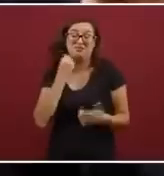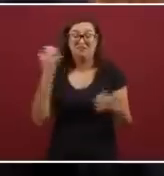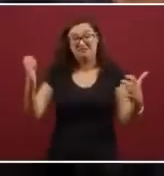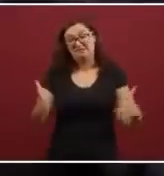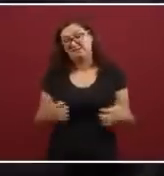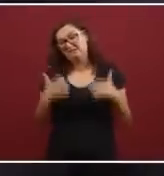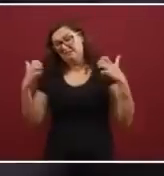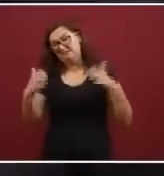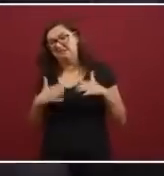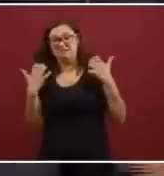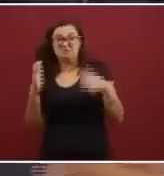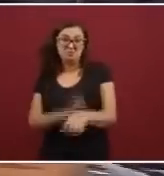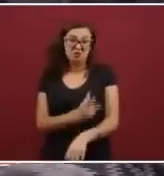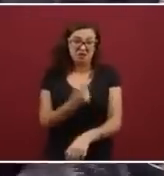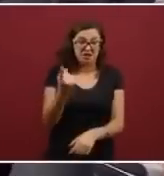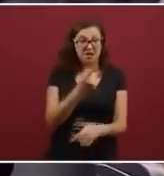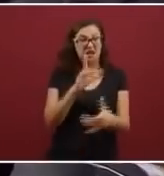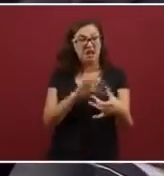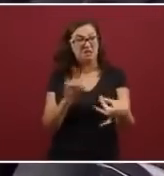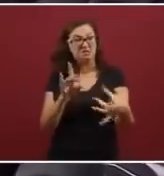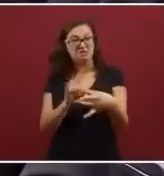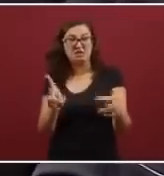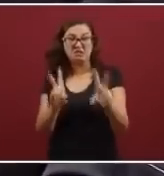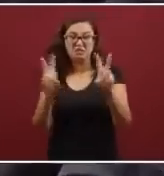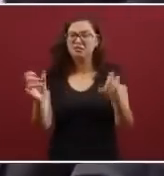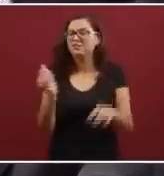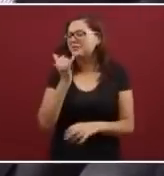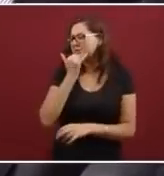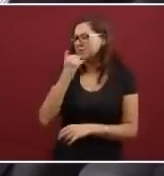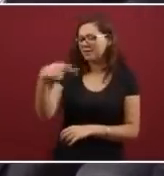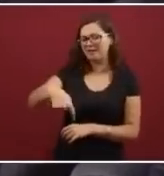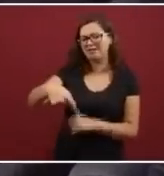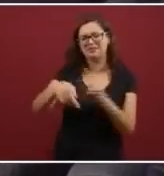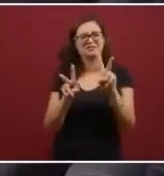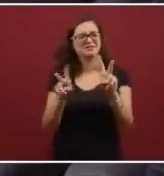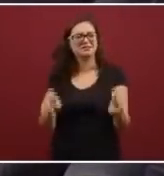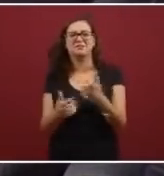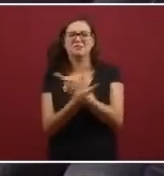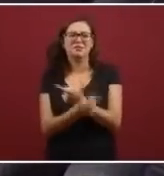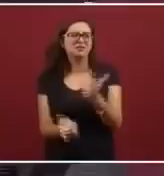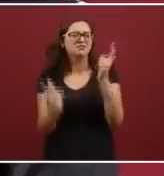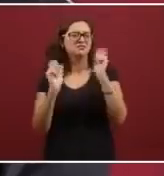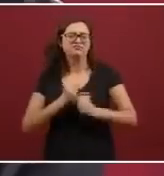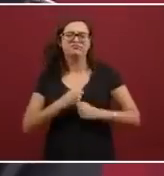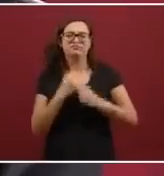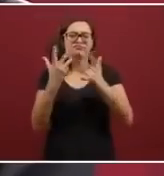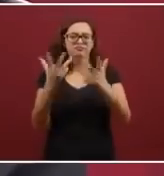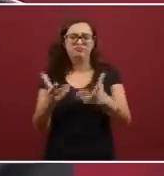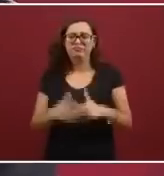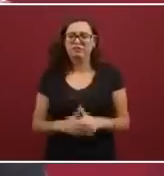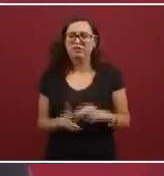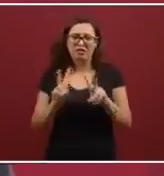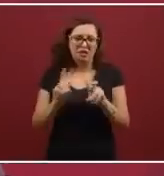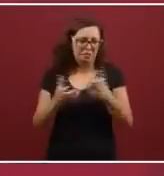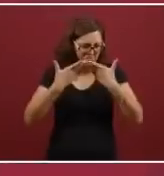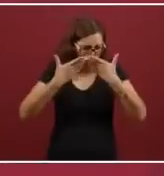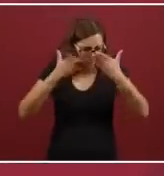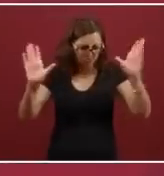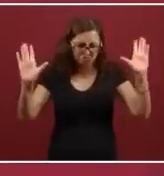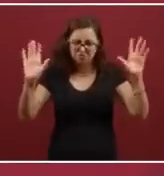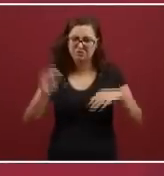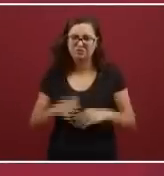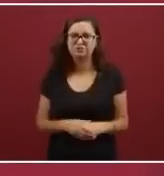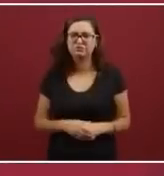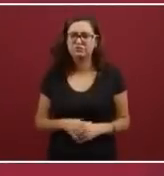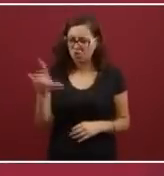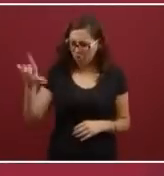que toco yo ese tema aquí no aquí se toca todo lo publicó hacer la